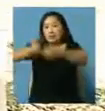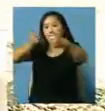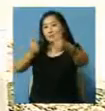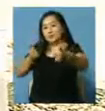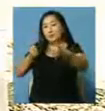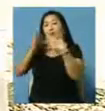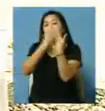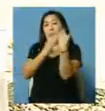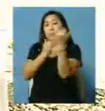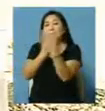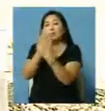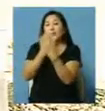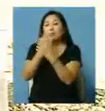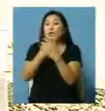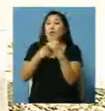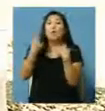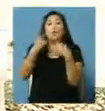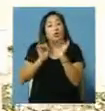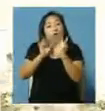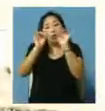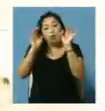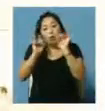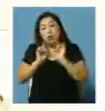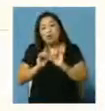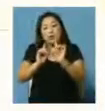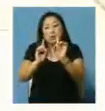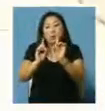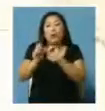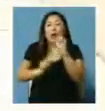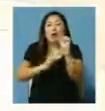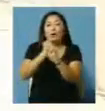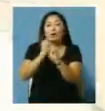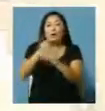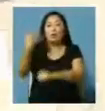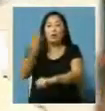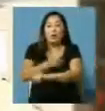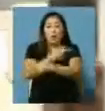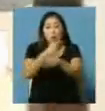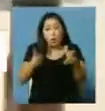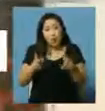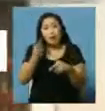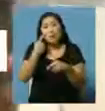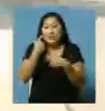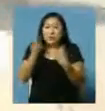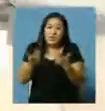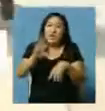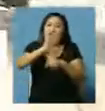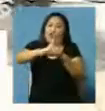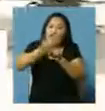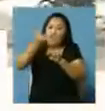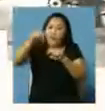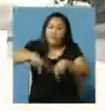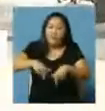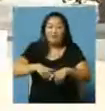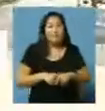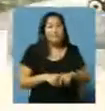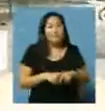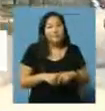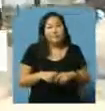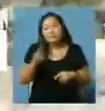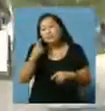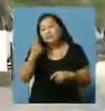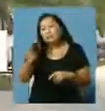social y el lavado de manos, porque el virus no se ha ido, sigue entre nosotros, y hasta tanto no tengamos una vacuna, vamos a convivir con él. Nos decían que, bueno, en